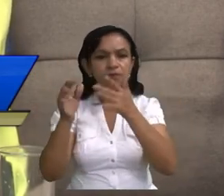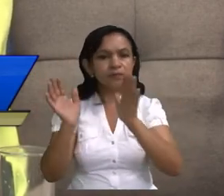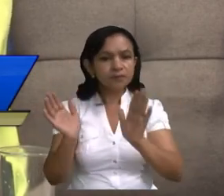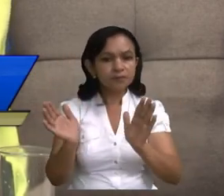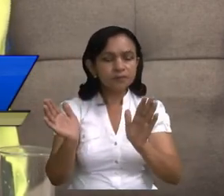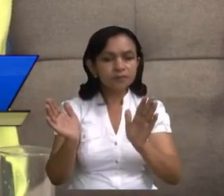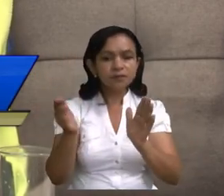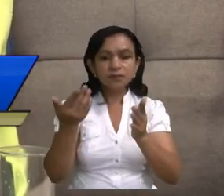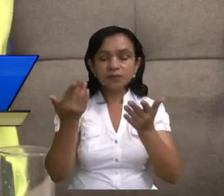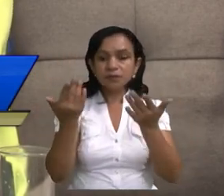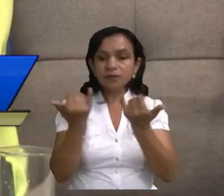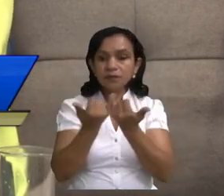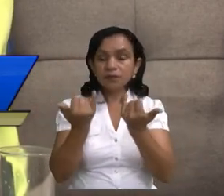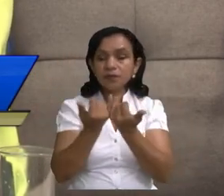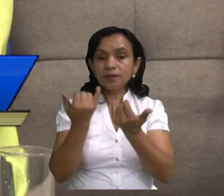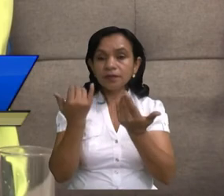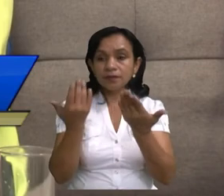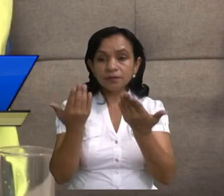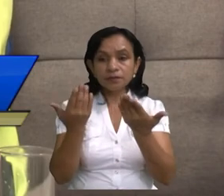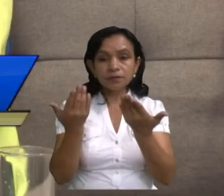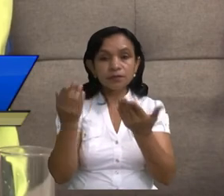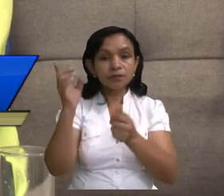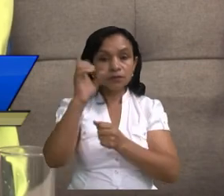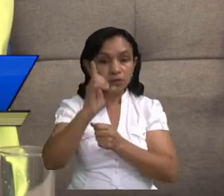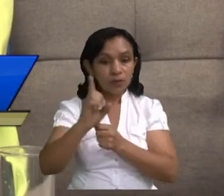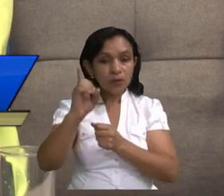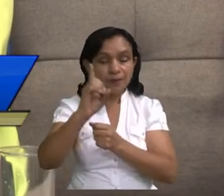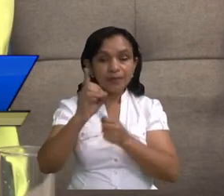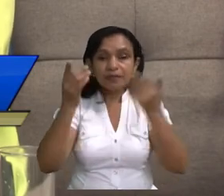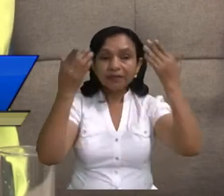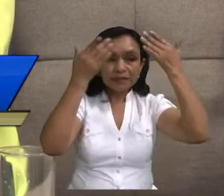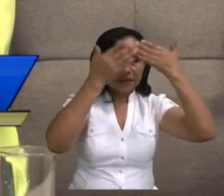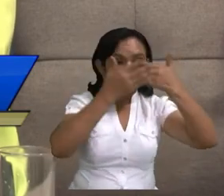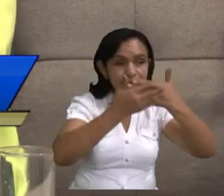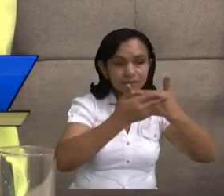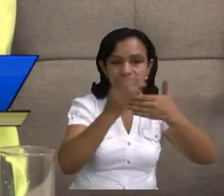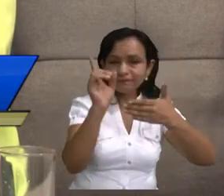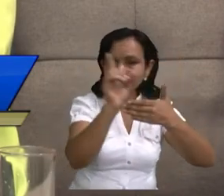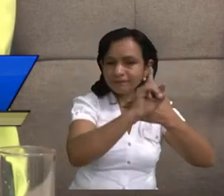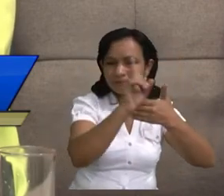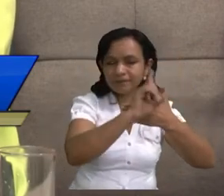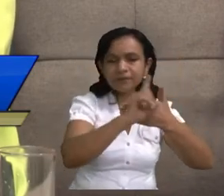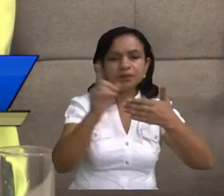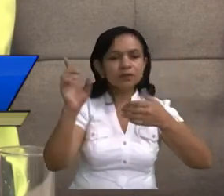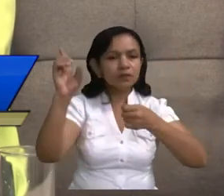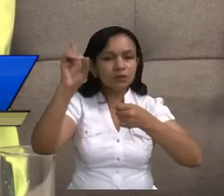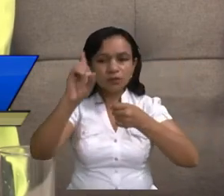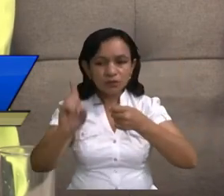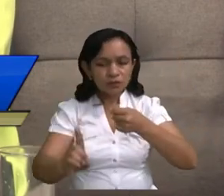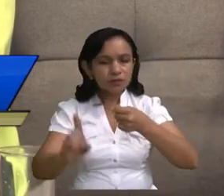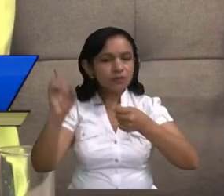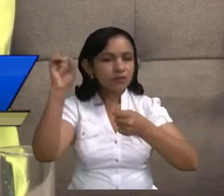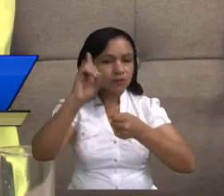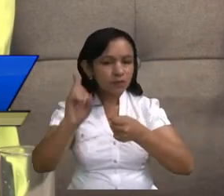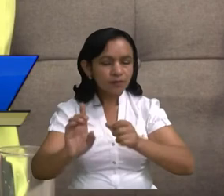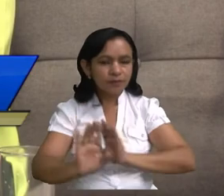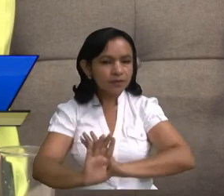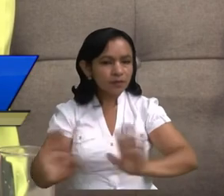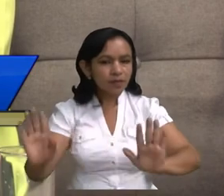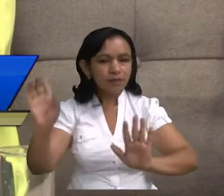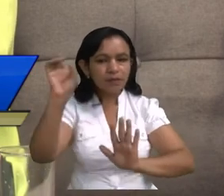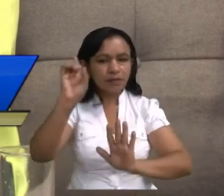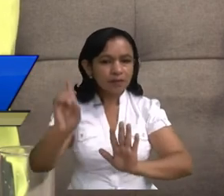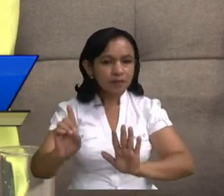el nocturno sí lo vamos a mantener en domingo. Okay. O sea, lo vamos a mantener siempre la atención el domingo,